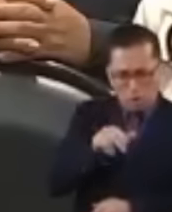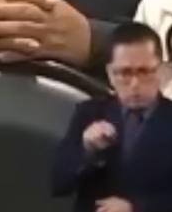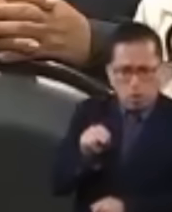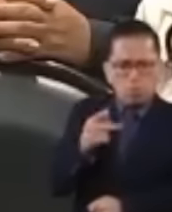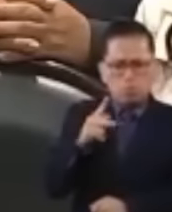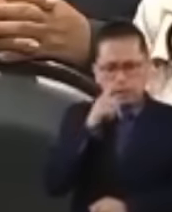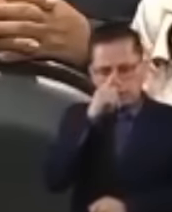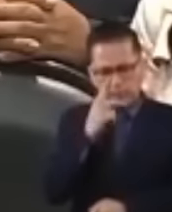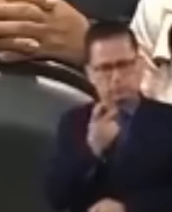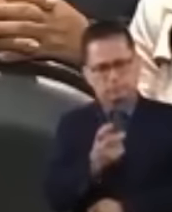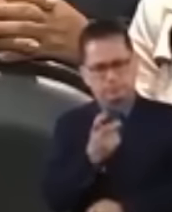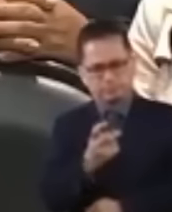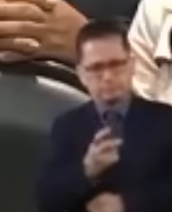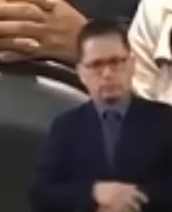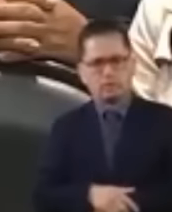se le está